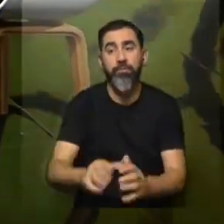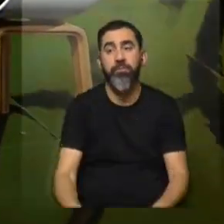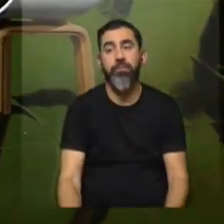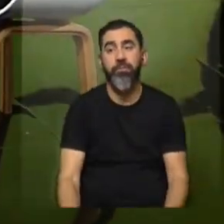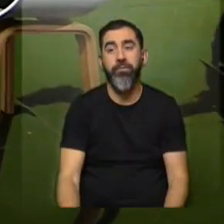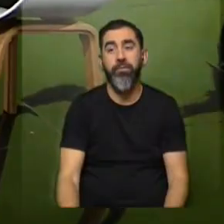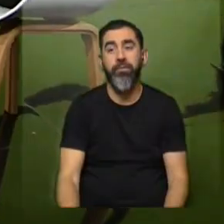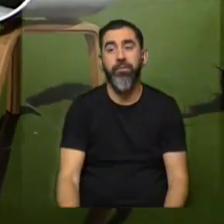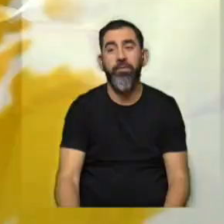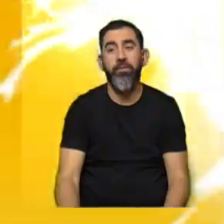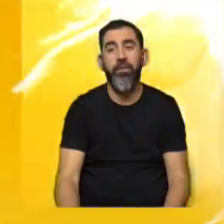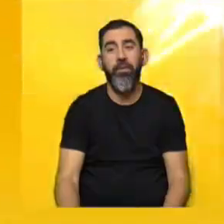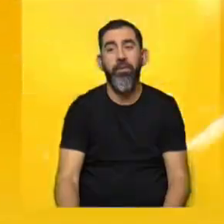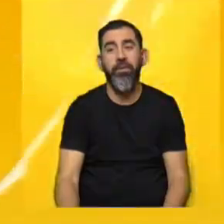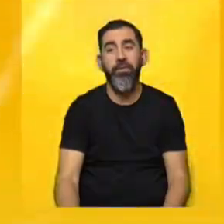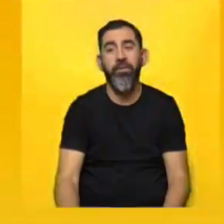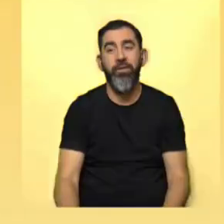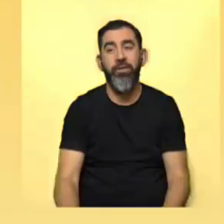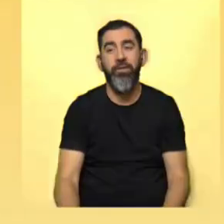bien.